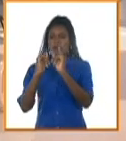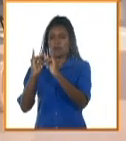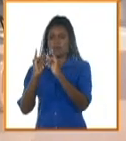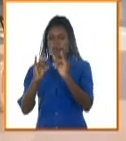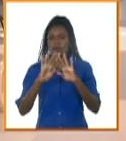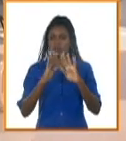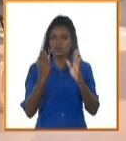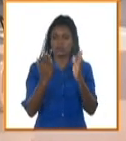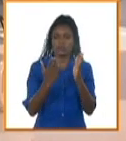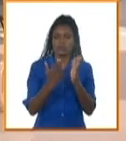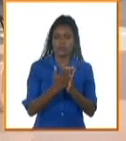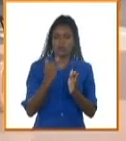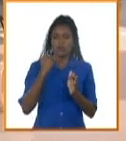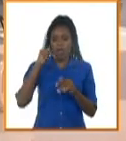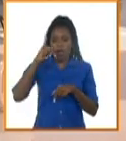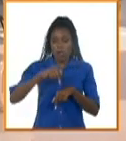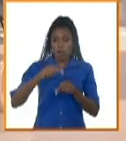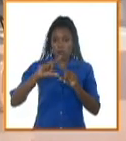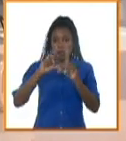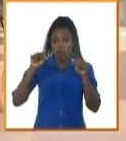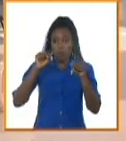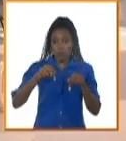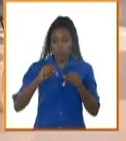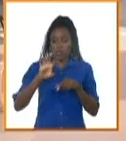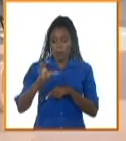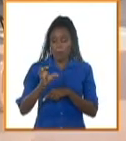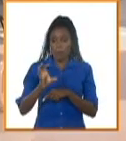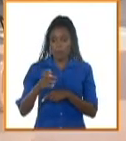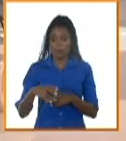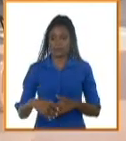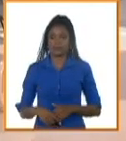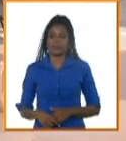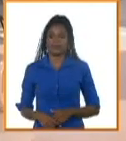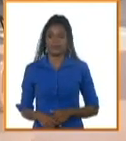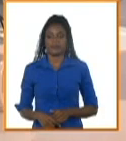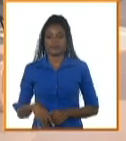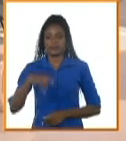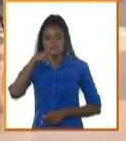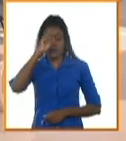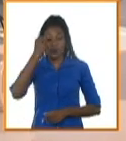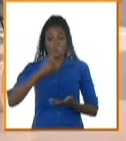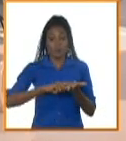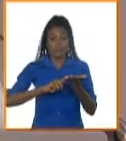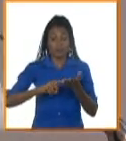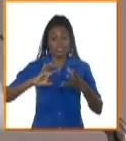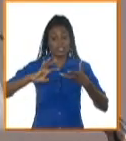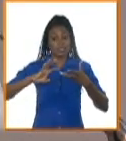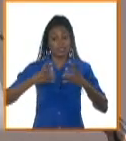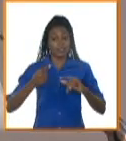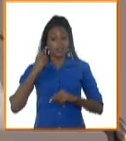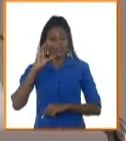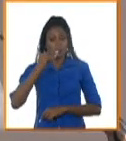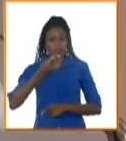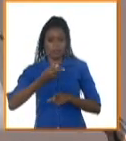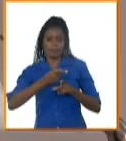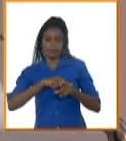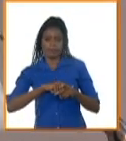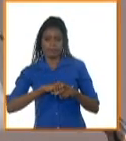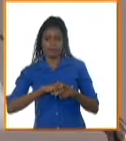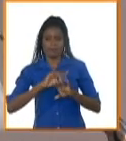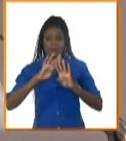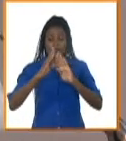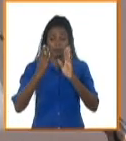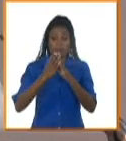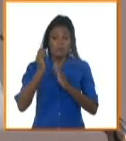definitiva tiene sobre lo que está ocurriendo ahí en su en su banco sí Randy ahí ha sido una semana bastante compleja usted lo decía sobre